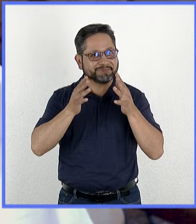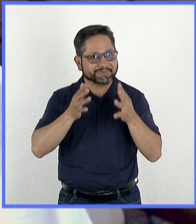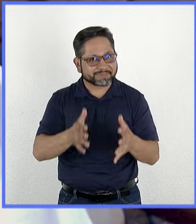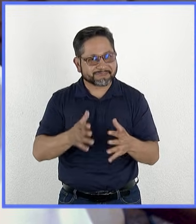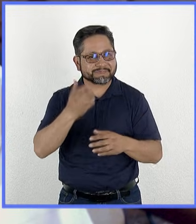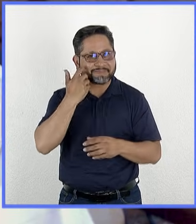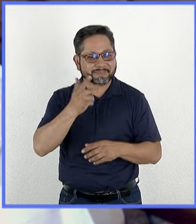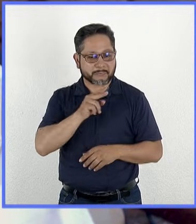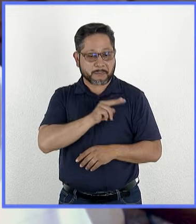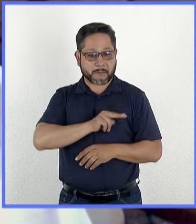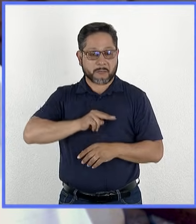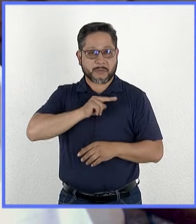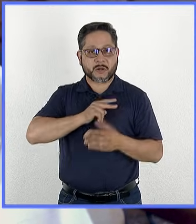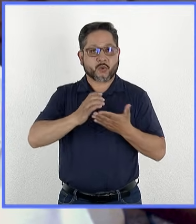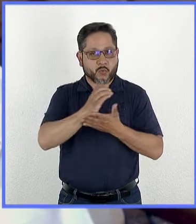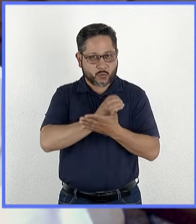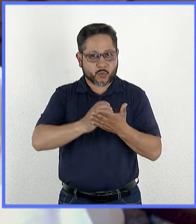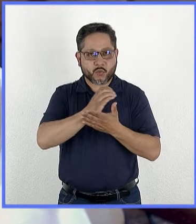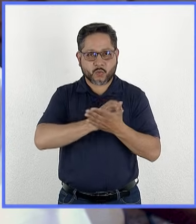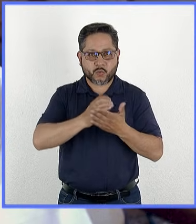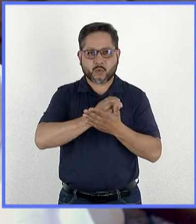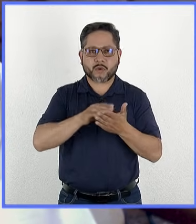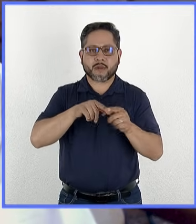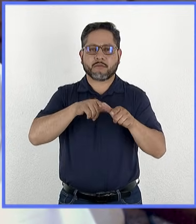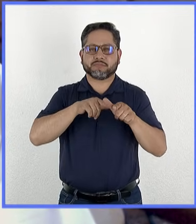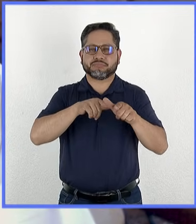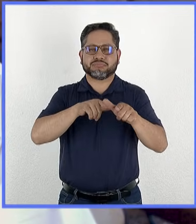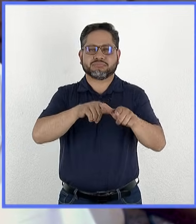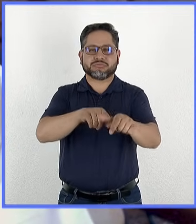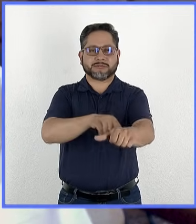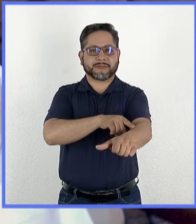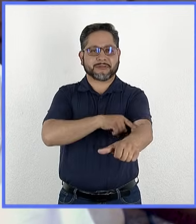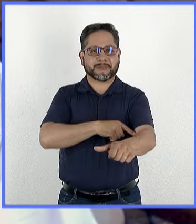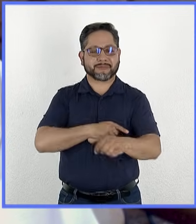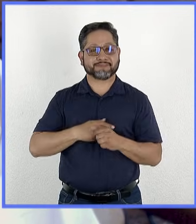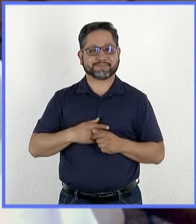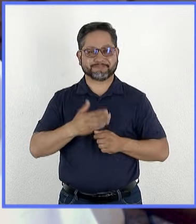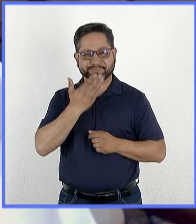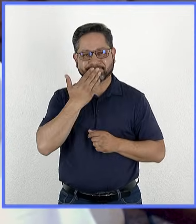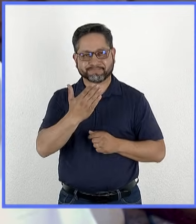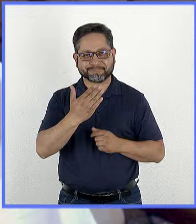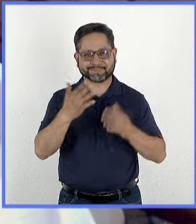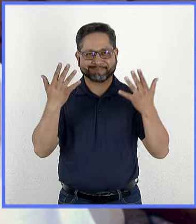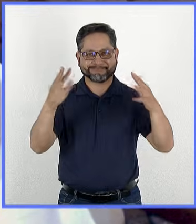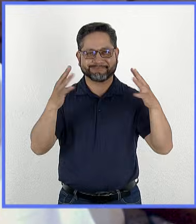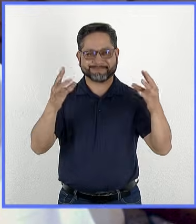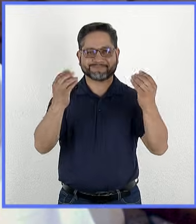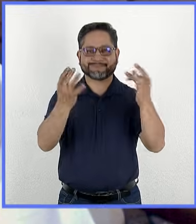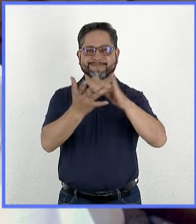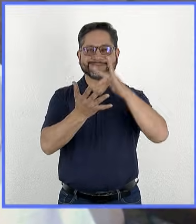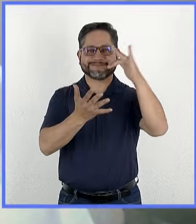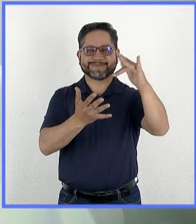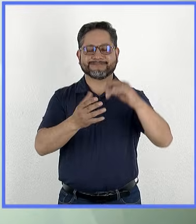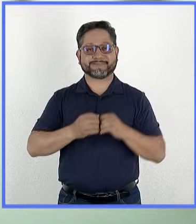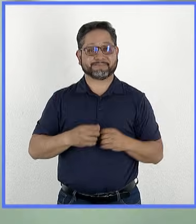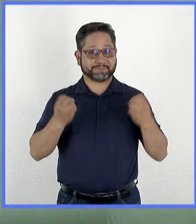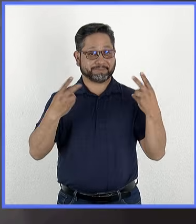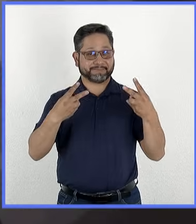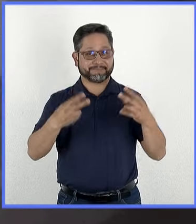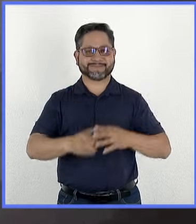lograr venenos de amplio espectro. Enhorabuena. Muchas gracias. Hasta